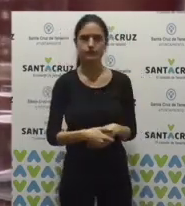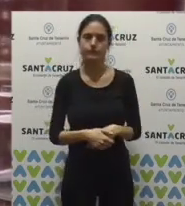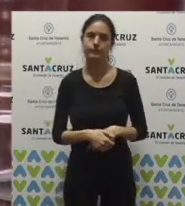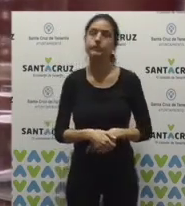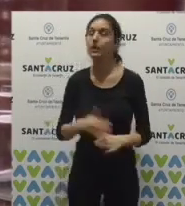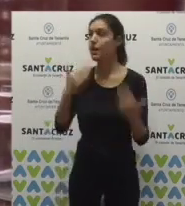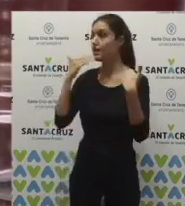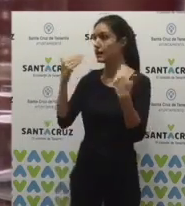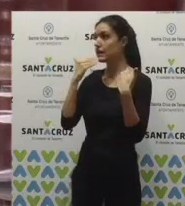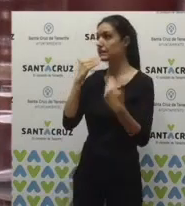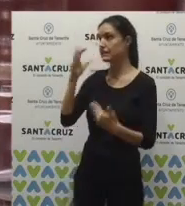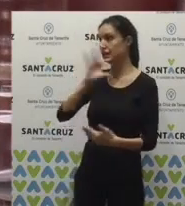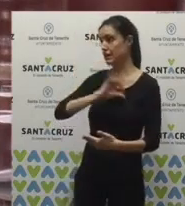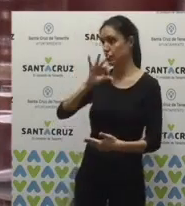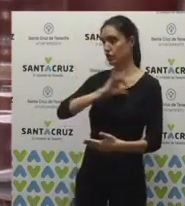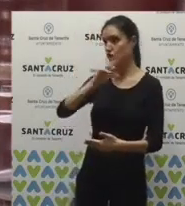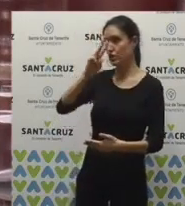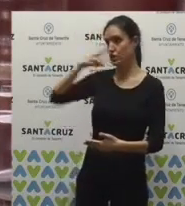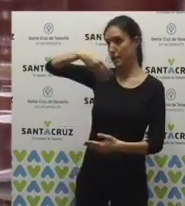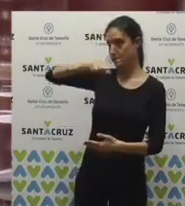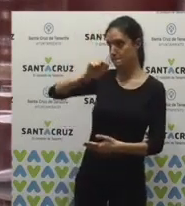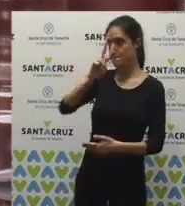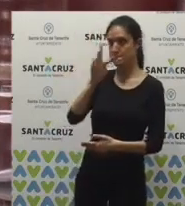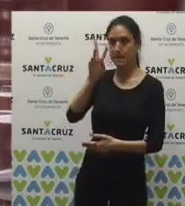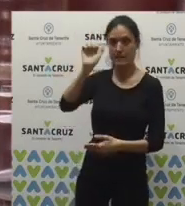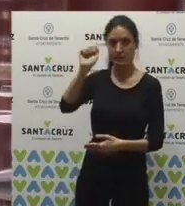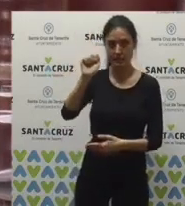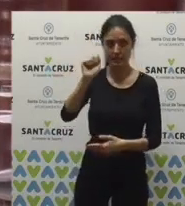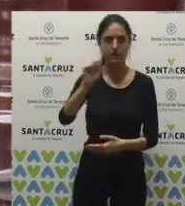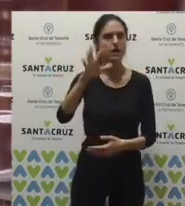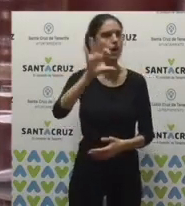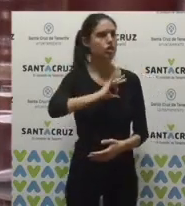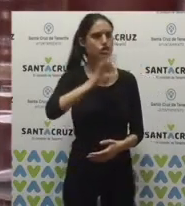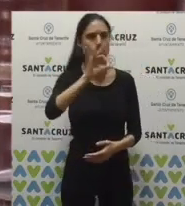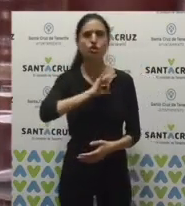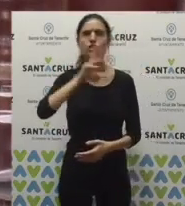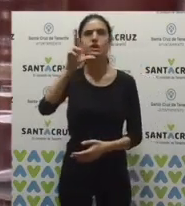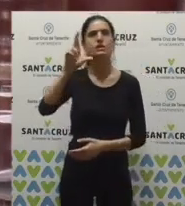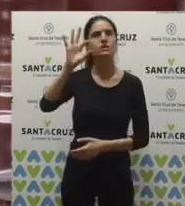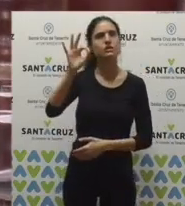muchas gracias doña marta doña rosario